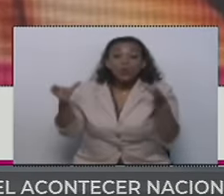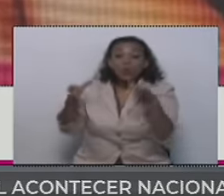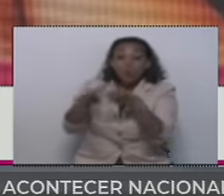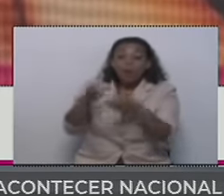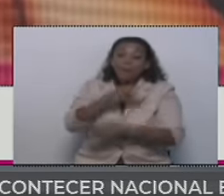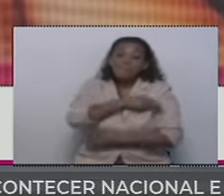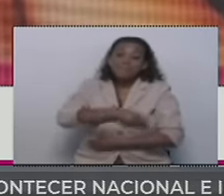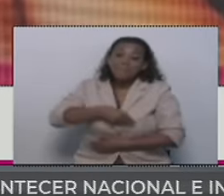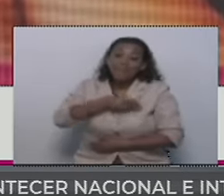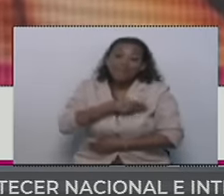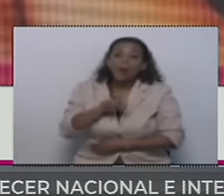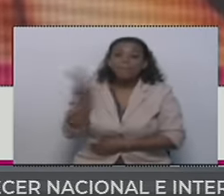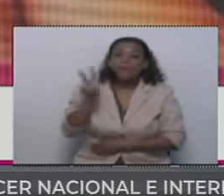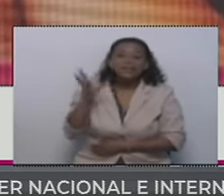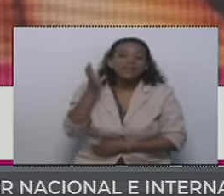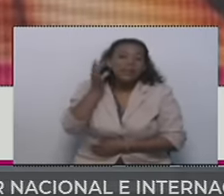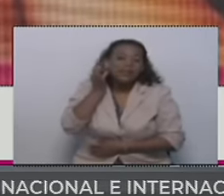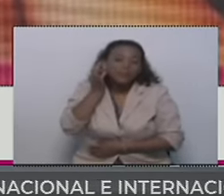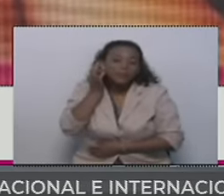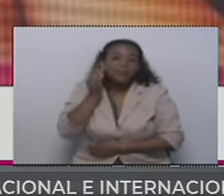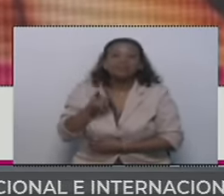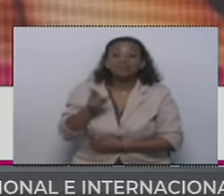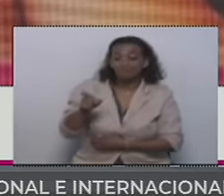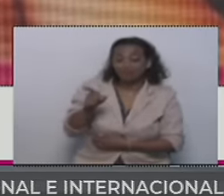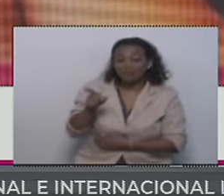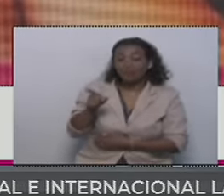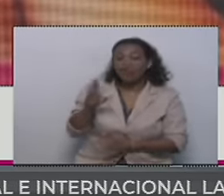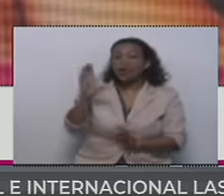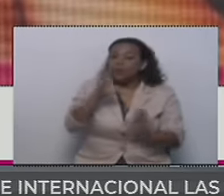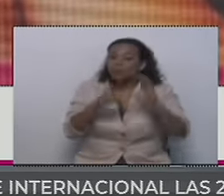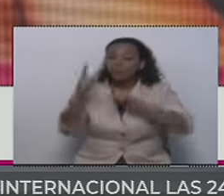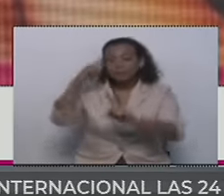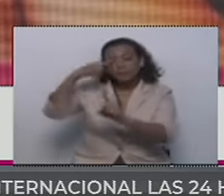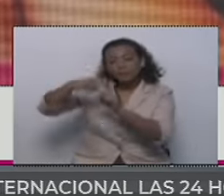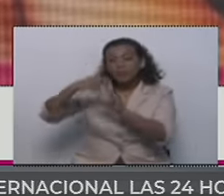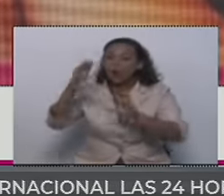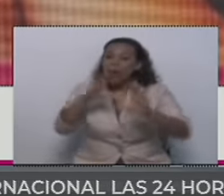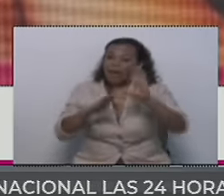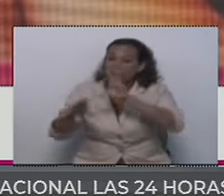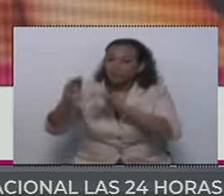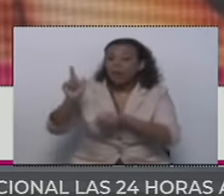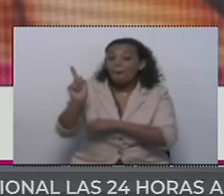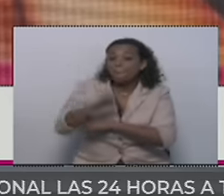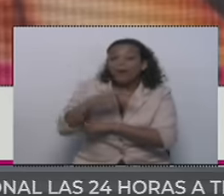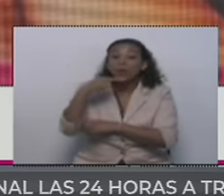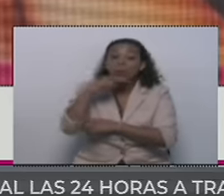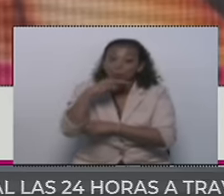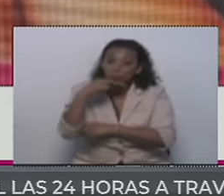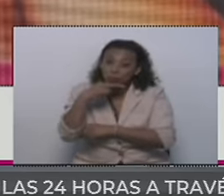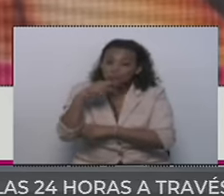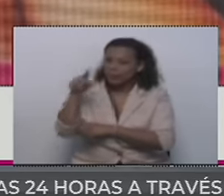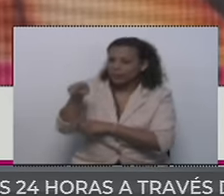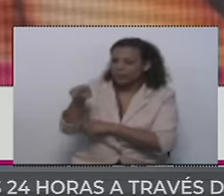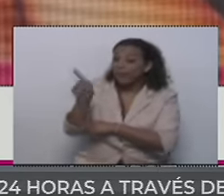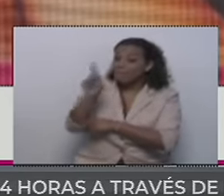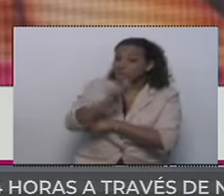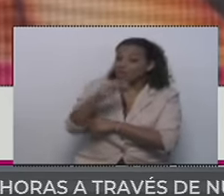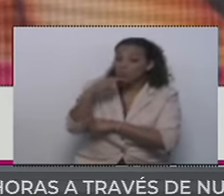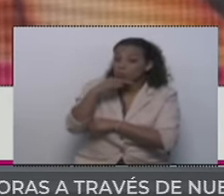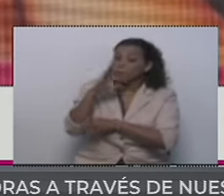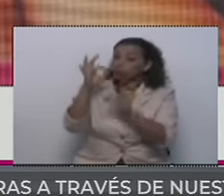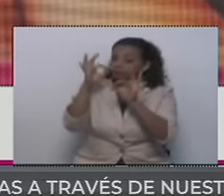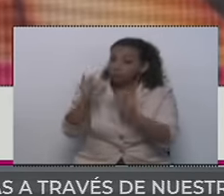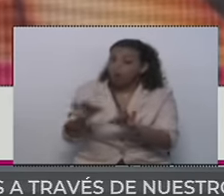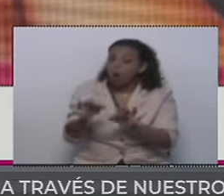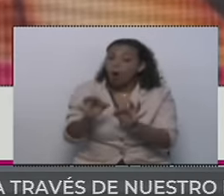gran misión Venezuela Mujer con la ciencia. Porque el mes de octubre es decretado por